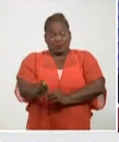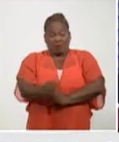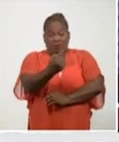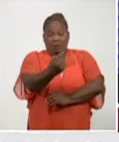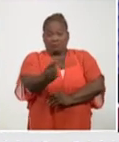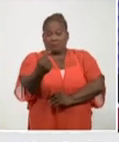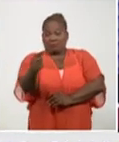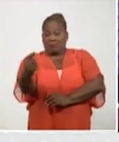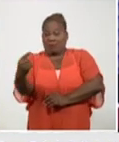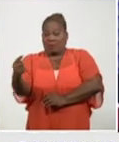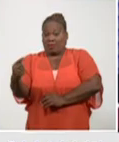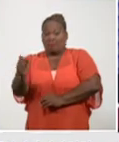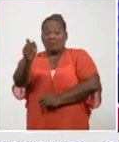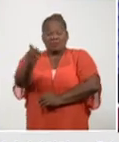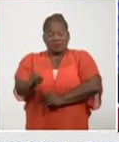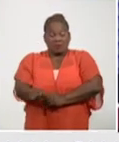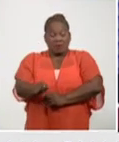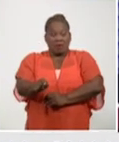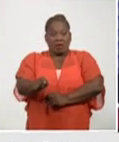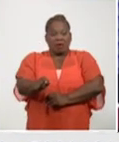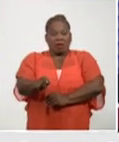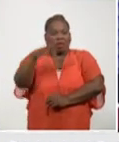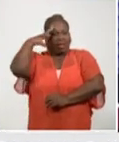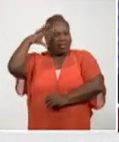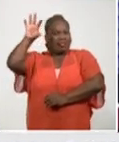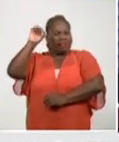persona, la responsabilidad